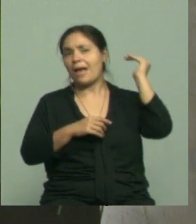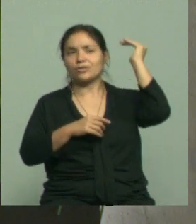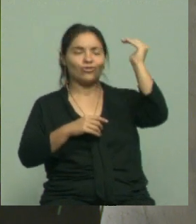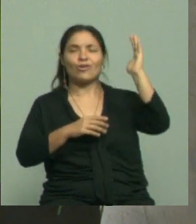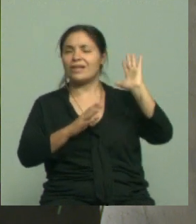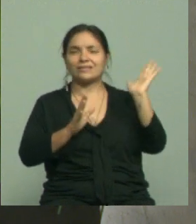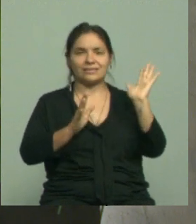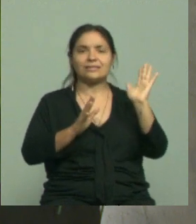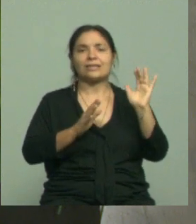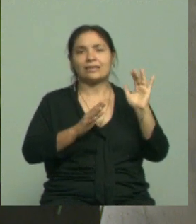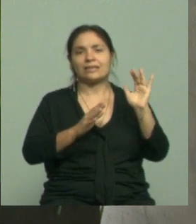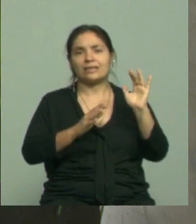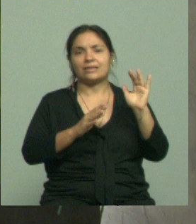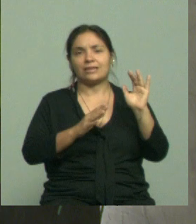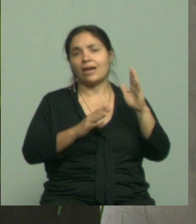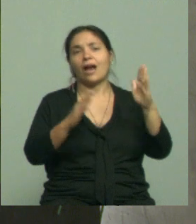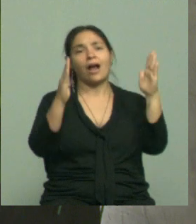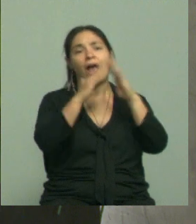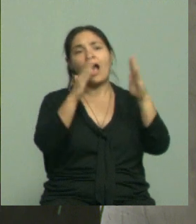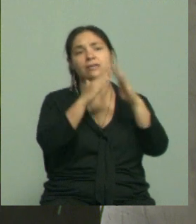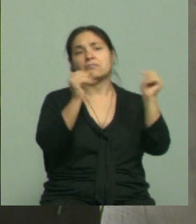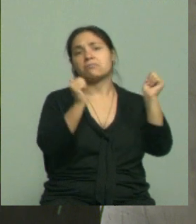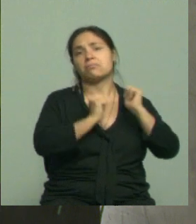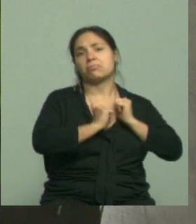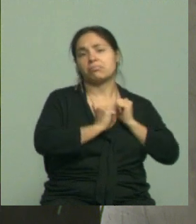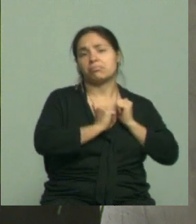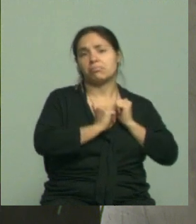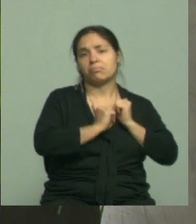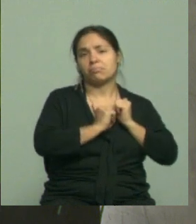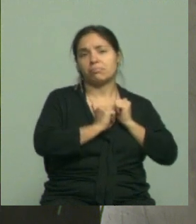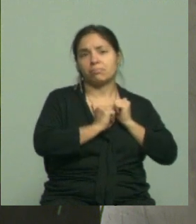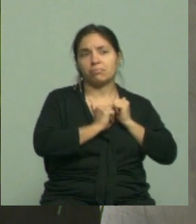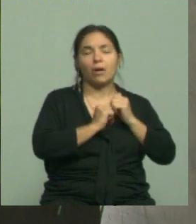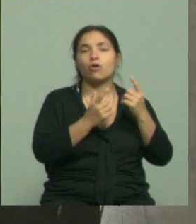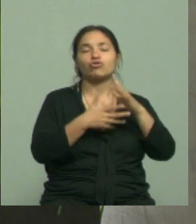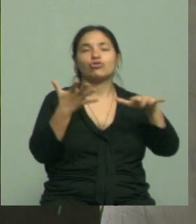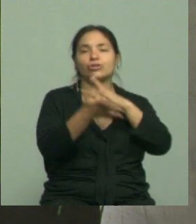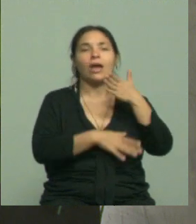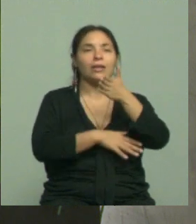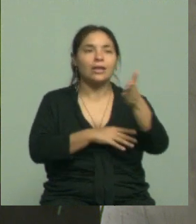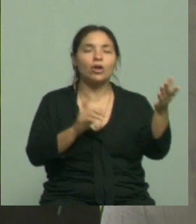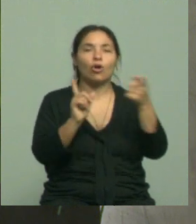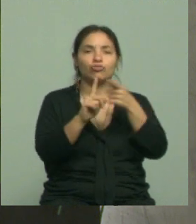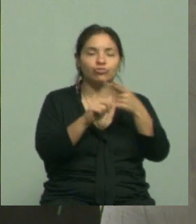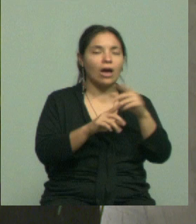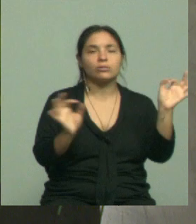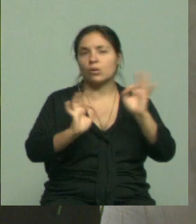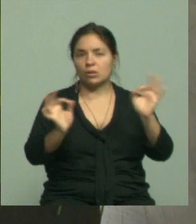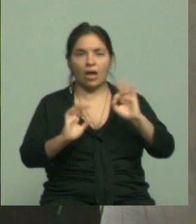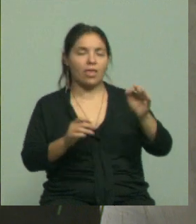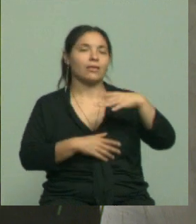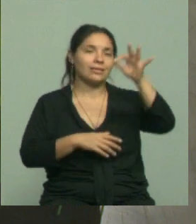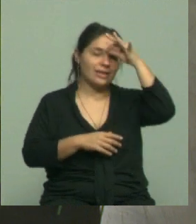edad se quedaban en su casa, claro, sin participar de actividades sociales, culturales, como